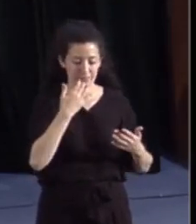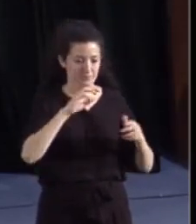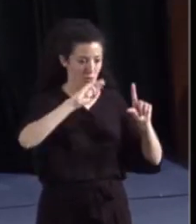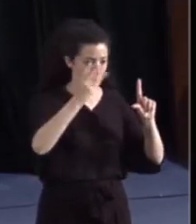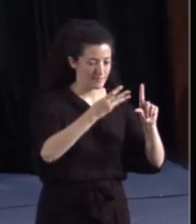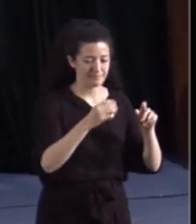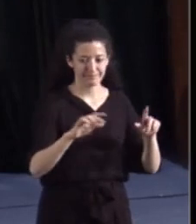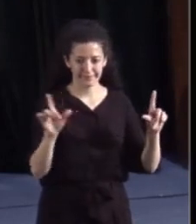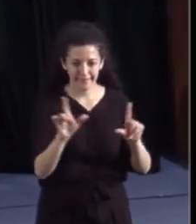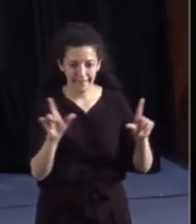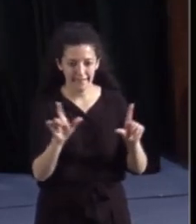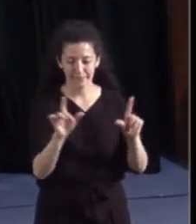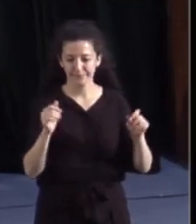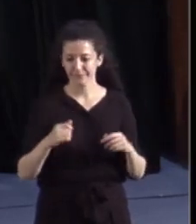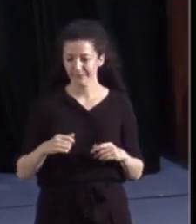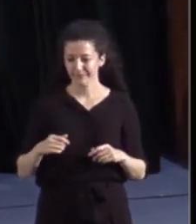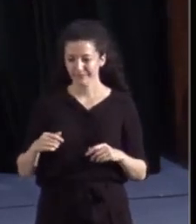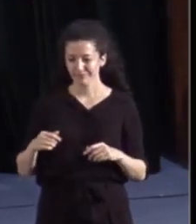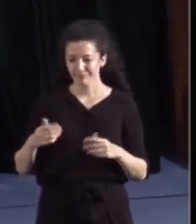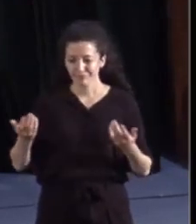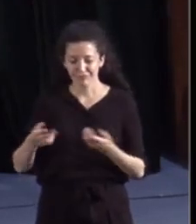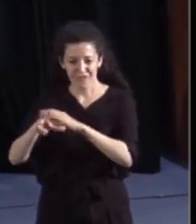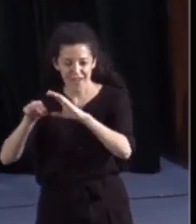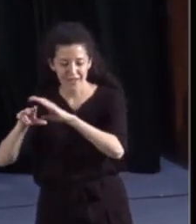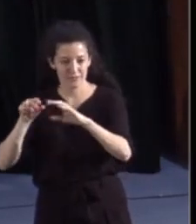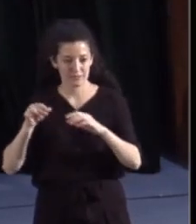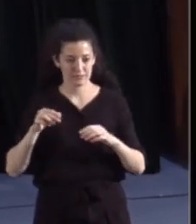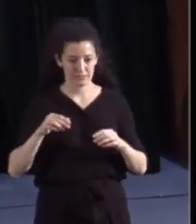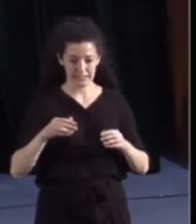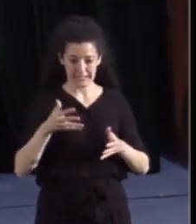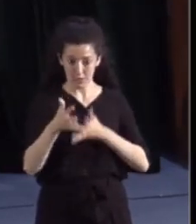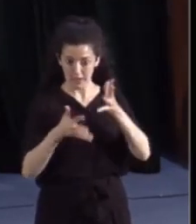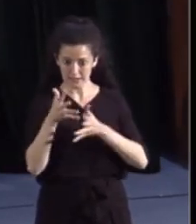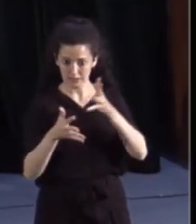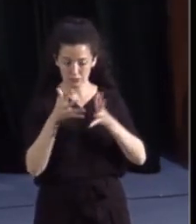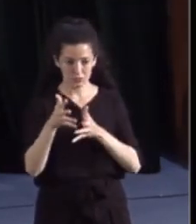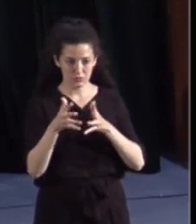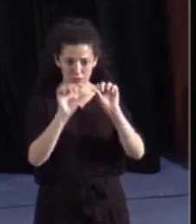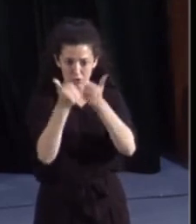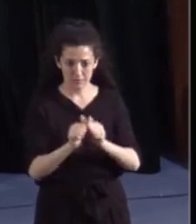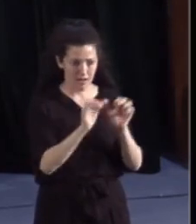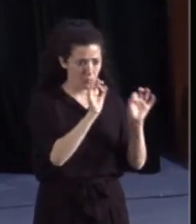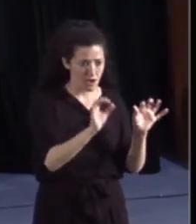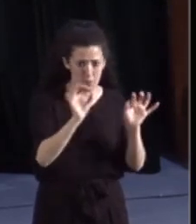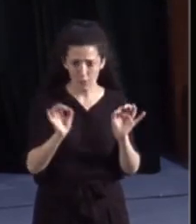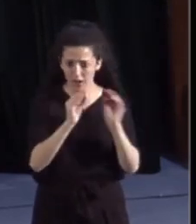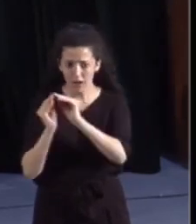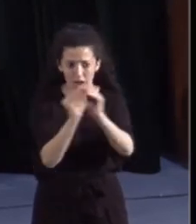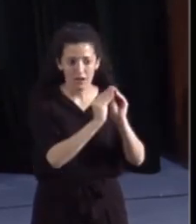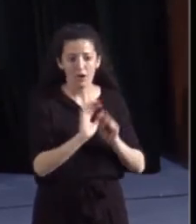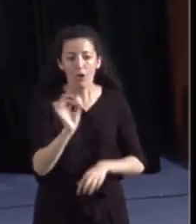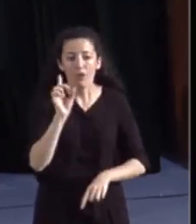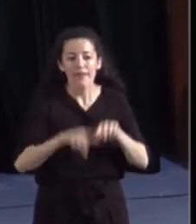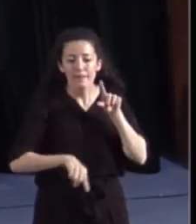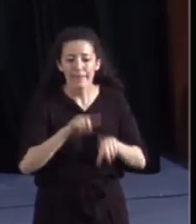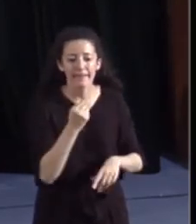de inserción o vamos a encontrar características que sean específicas de cada medio? Y